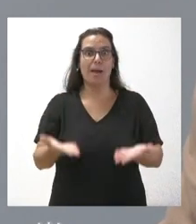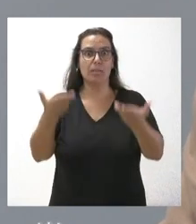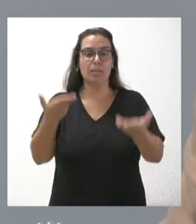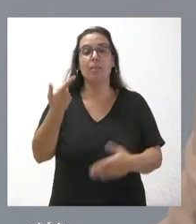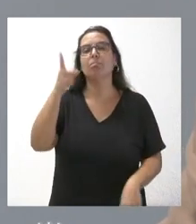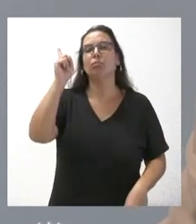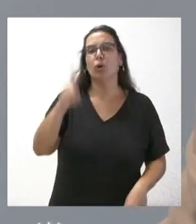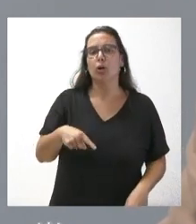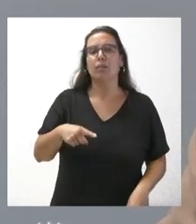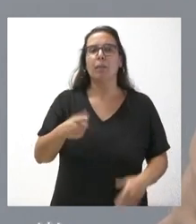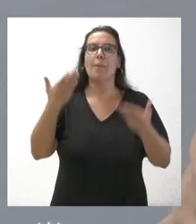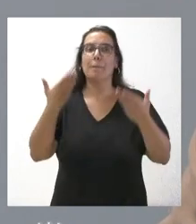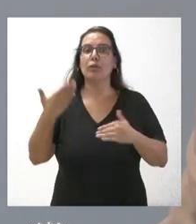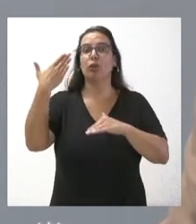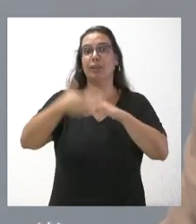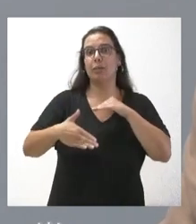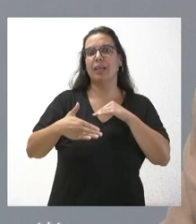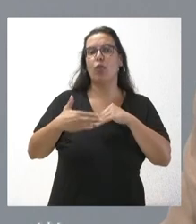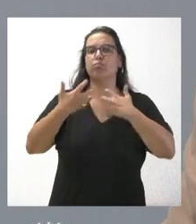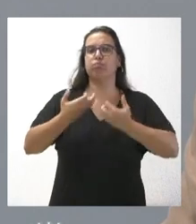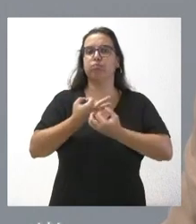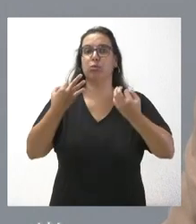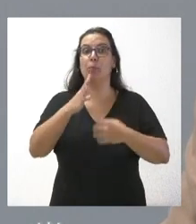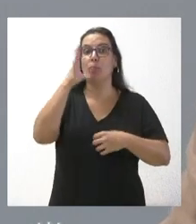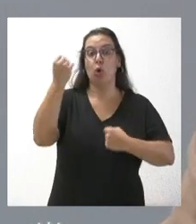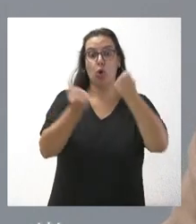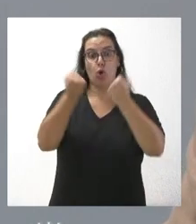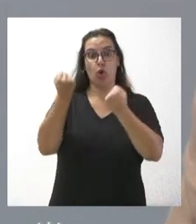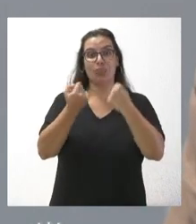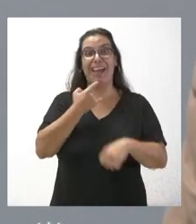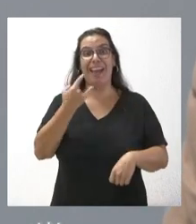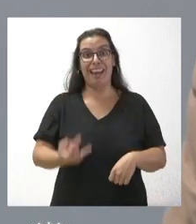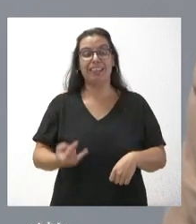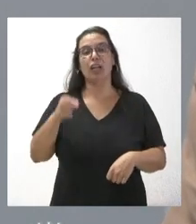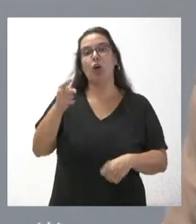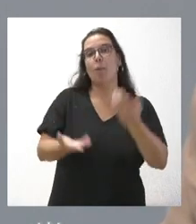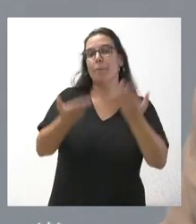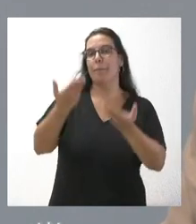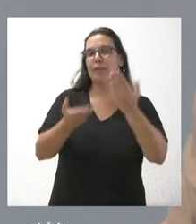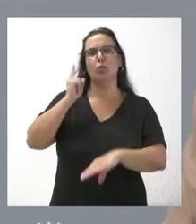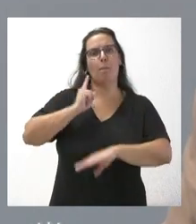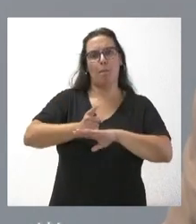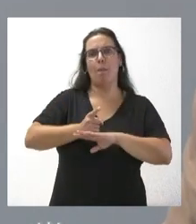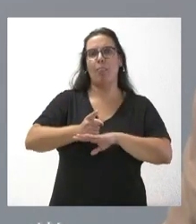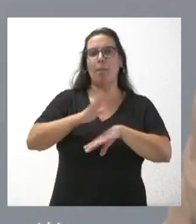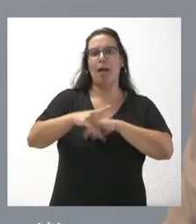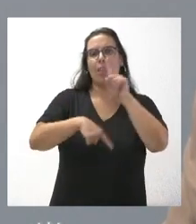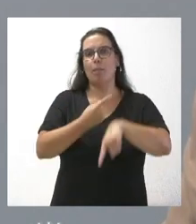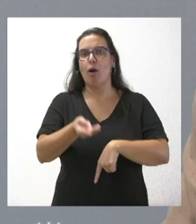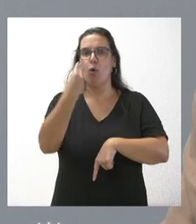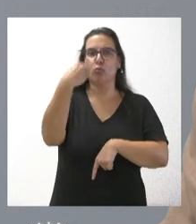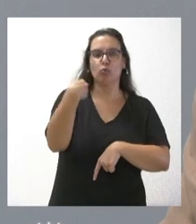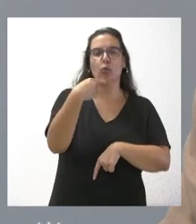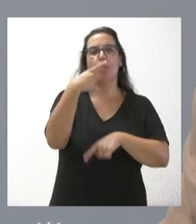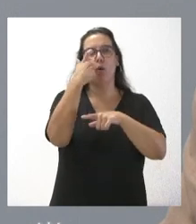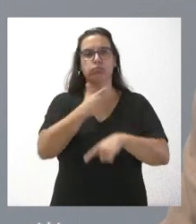un peso limitado, porque en los vehículos eléctricos el peso determina fundamentalmente el consumo y la autonomía